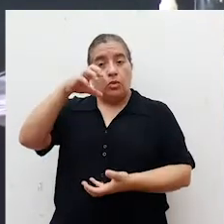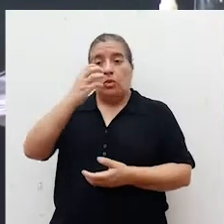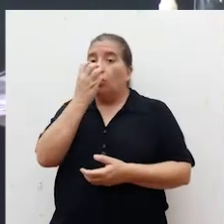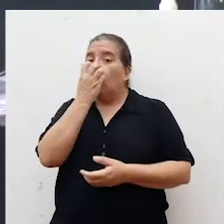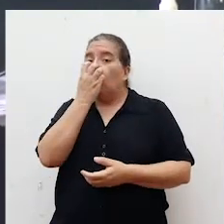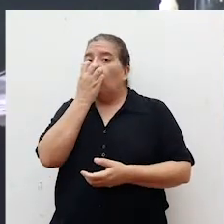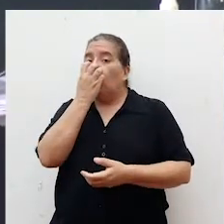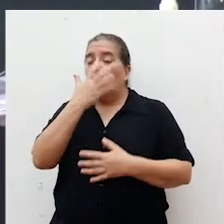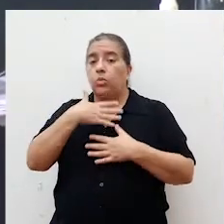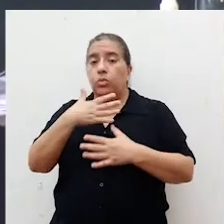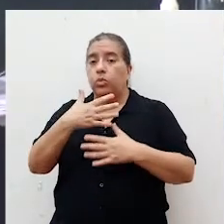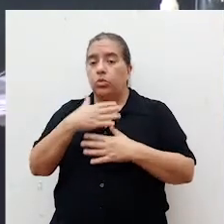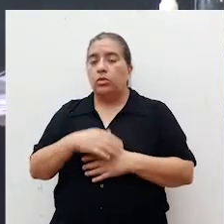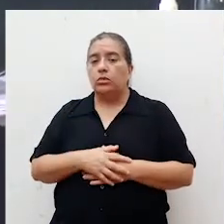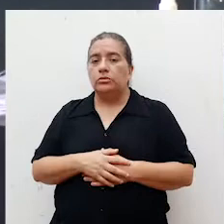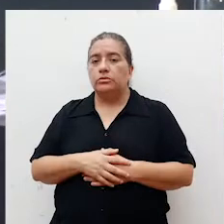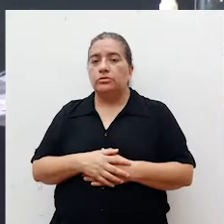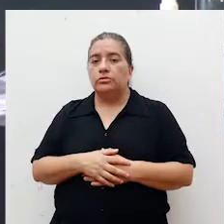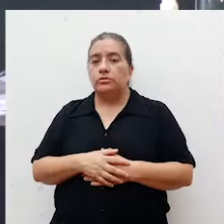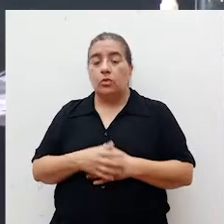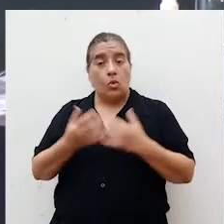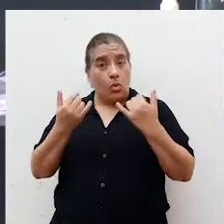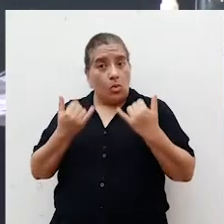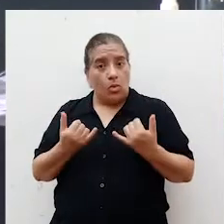Hoy, por ejemplo, respecto del oxígeno,